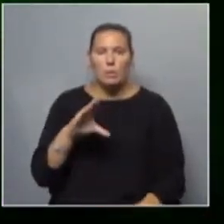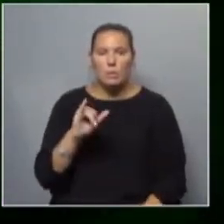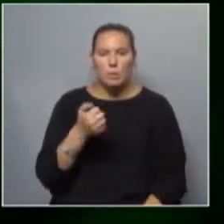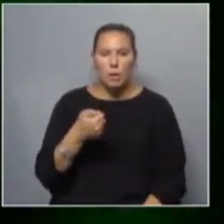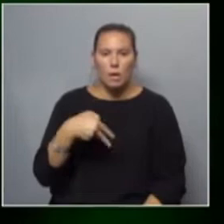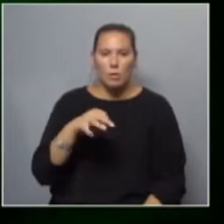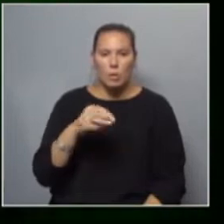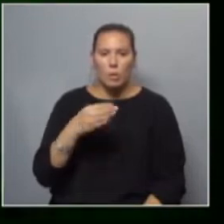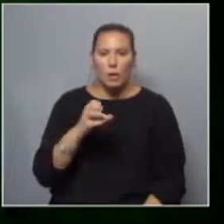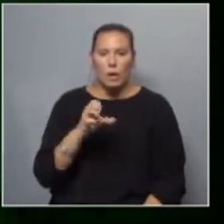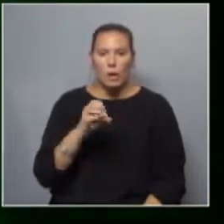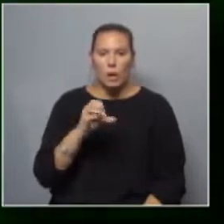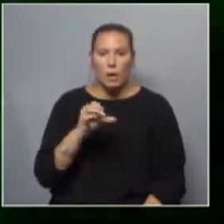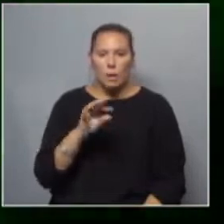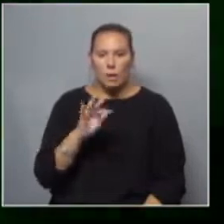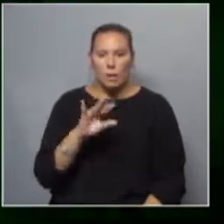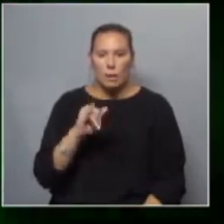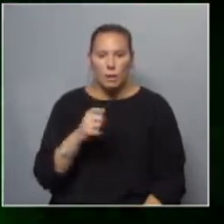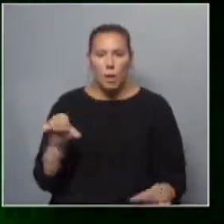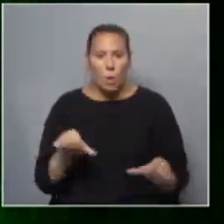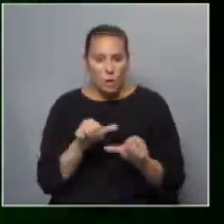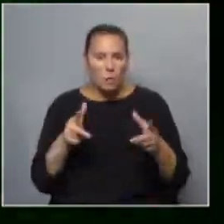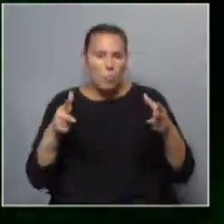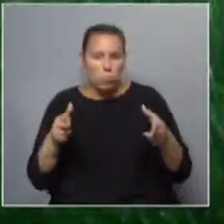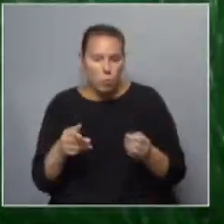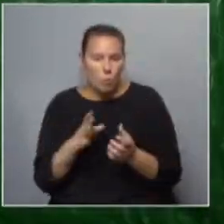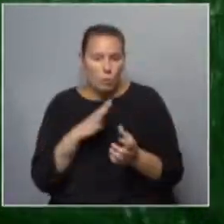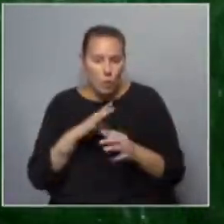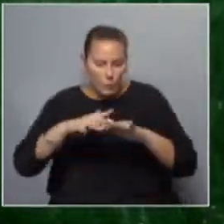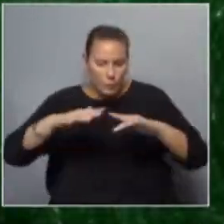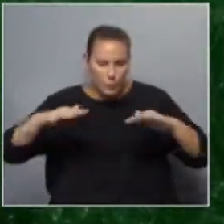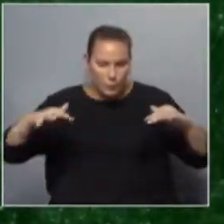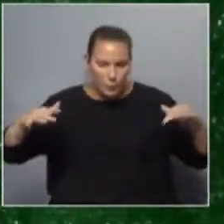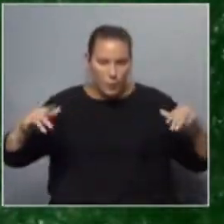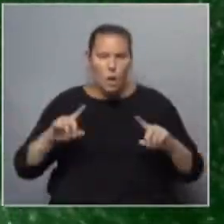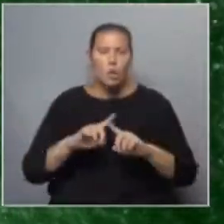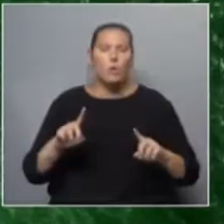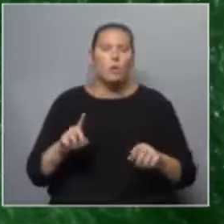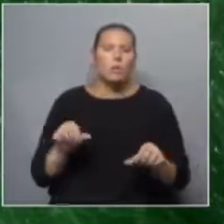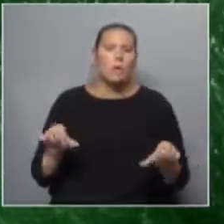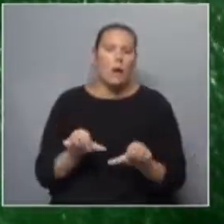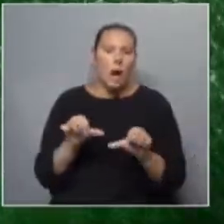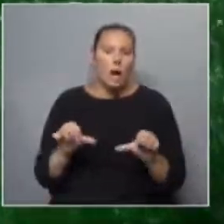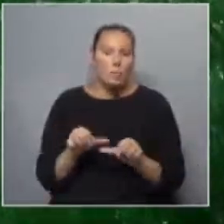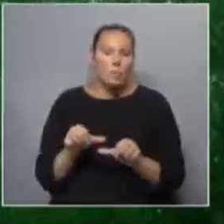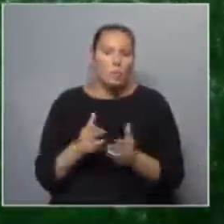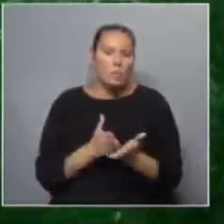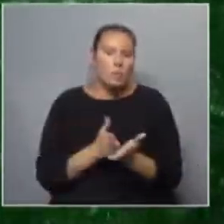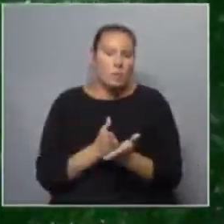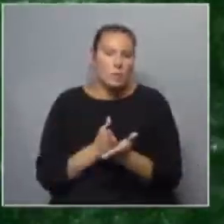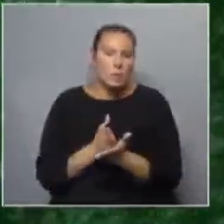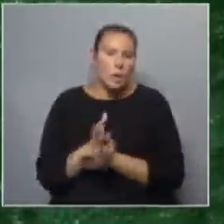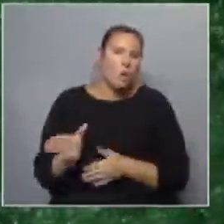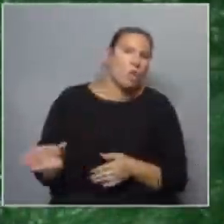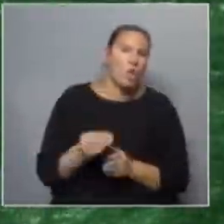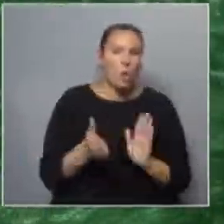y en general la determinación la hacemos de manera estacional cuando hay floraciones de cianobacterias. Por eso no es un parámetro que lo determinemos o sea, en